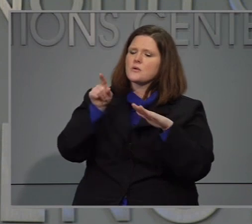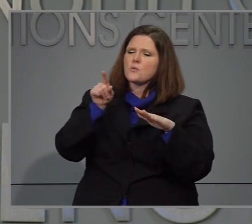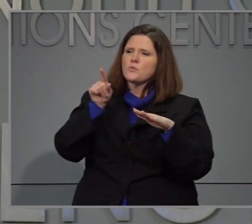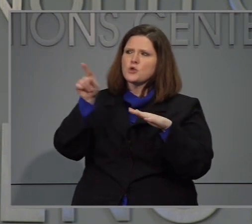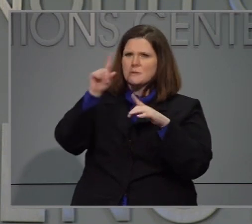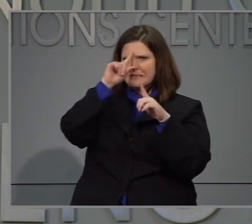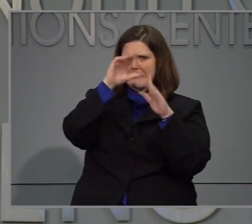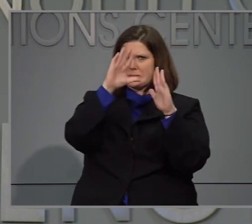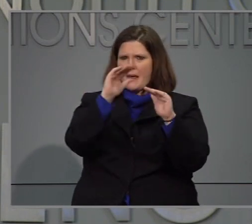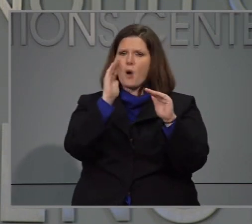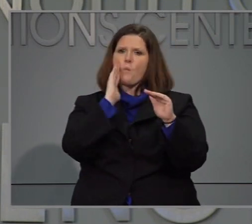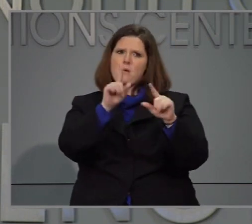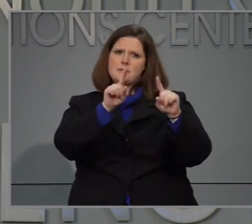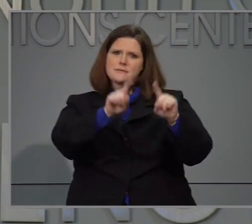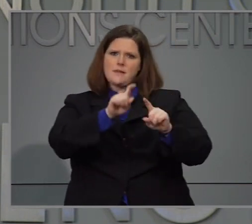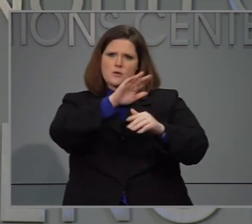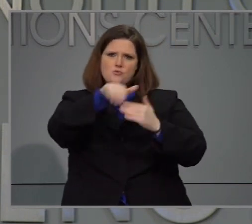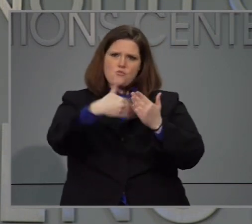anticipa